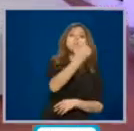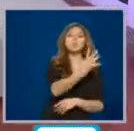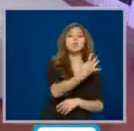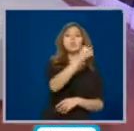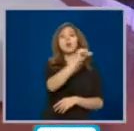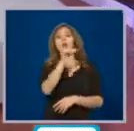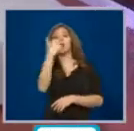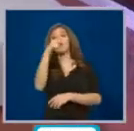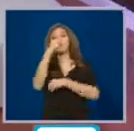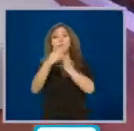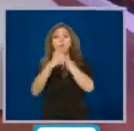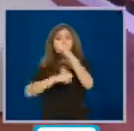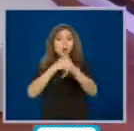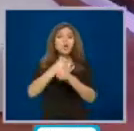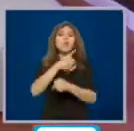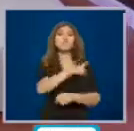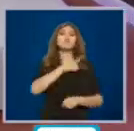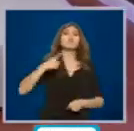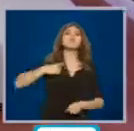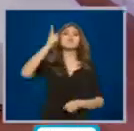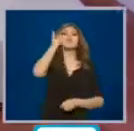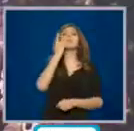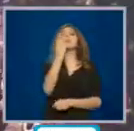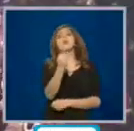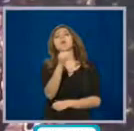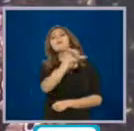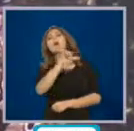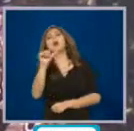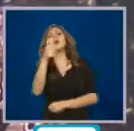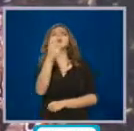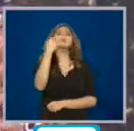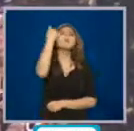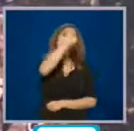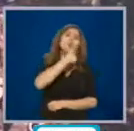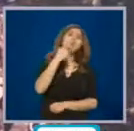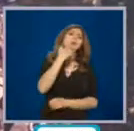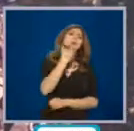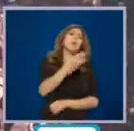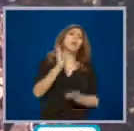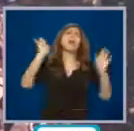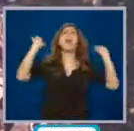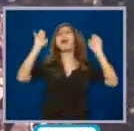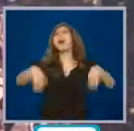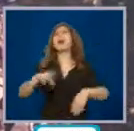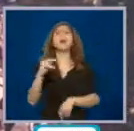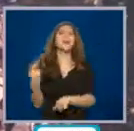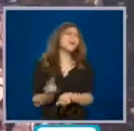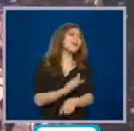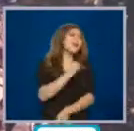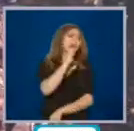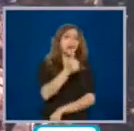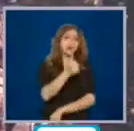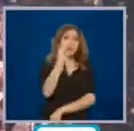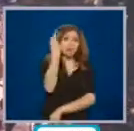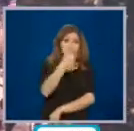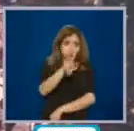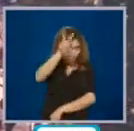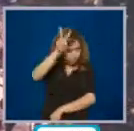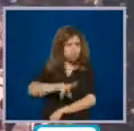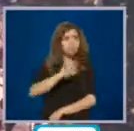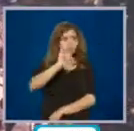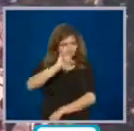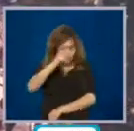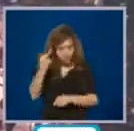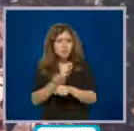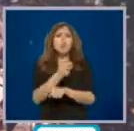12 tiene que dormir de 9 a 11 horas, ¿no? Sí. Pero es como, no pasa nada, ¿no? Y pasa muchísimo.